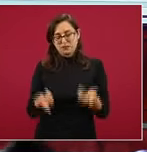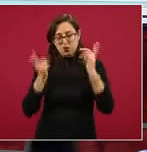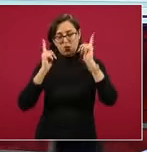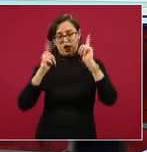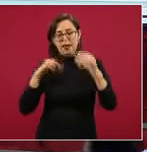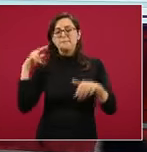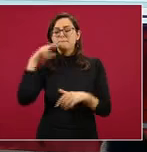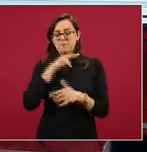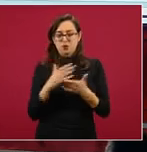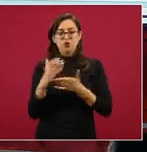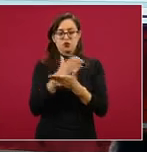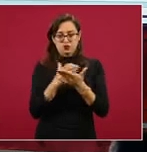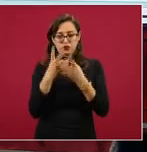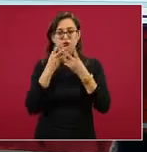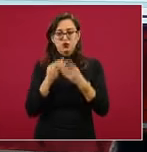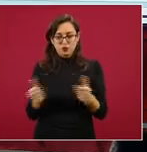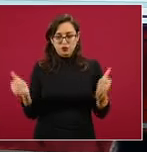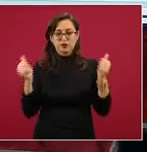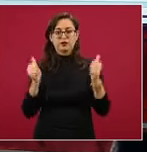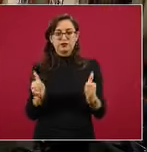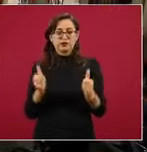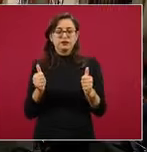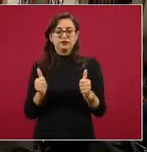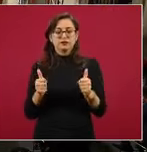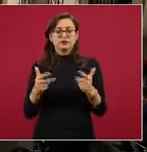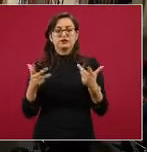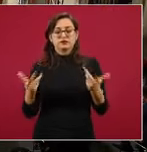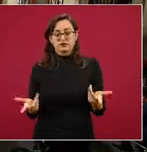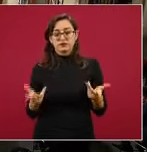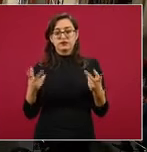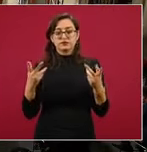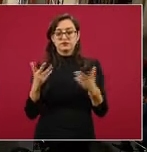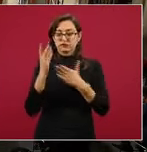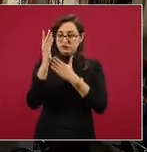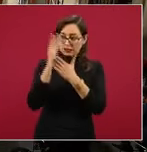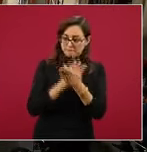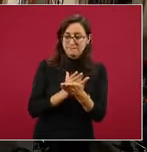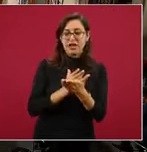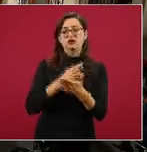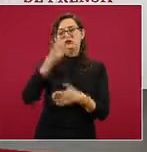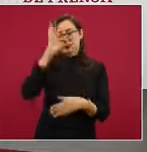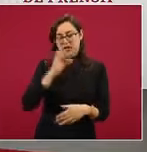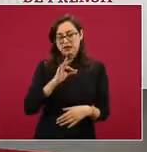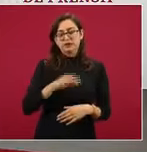activa, que se recuperen pronto y que tengamos el menor número de decesos posibles.